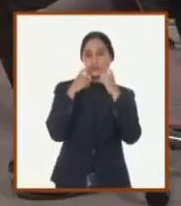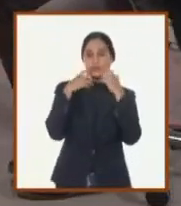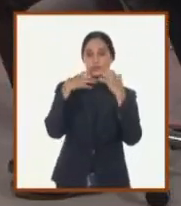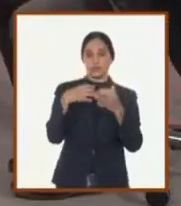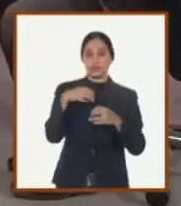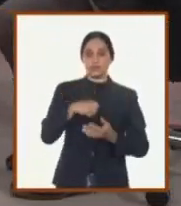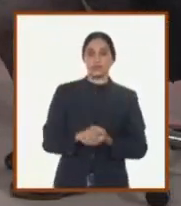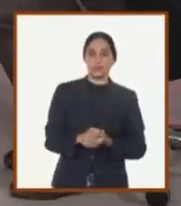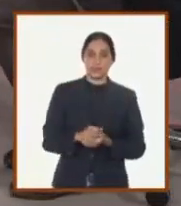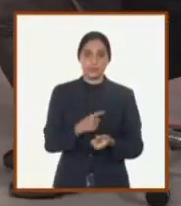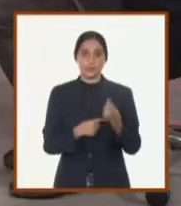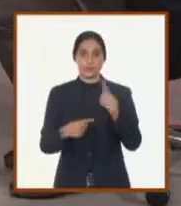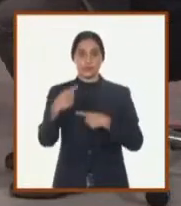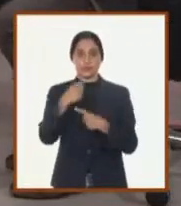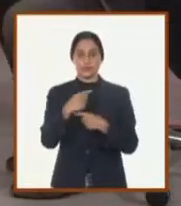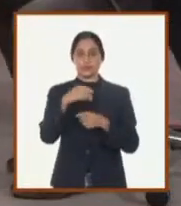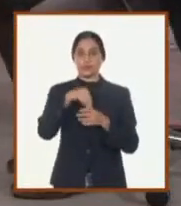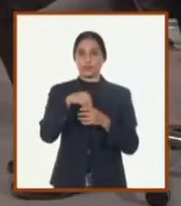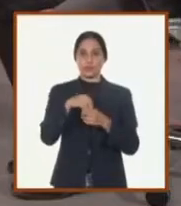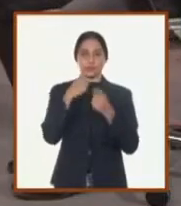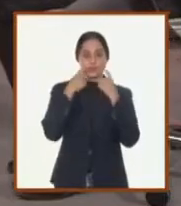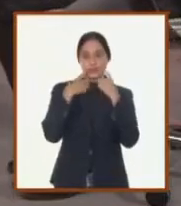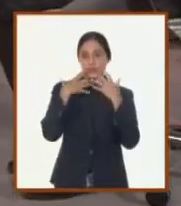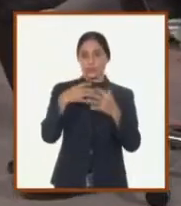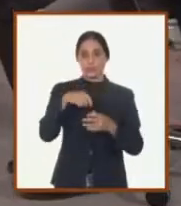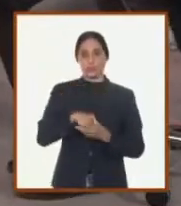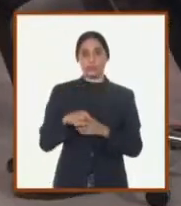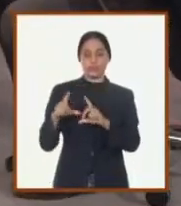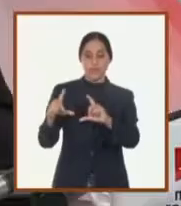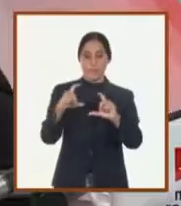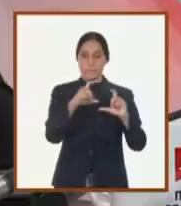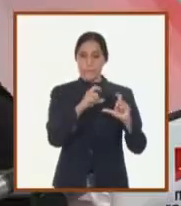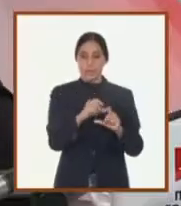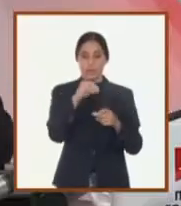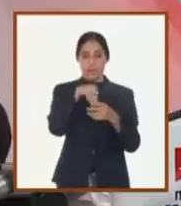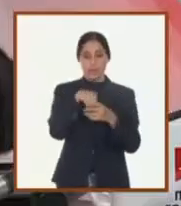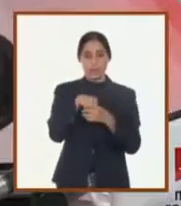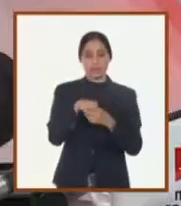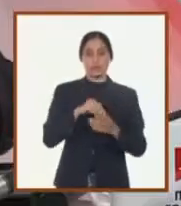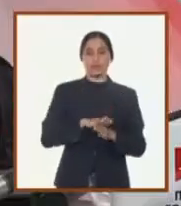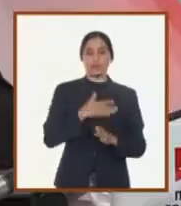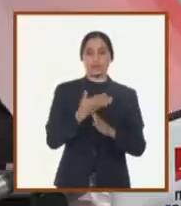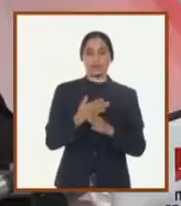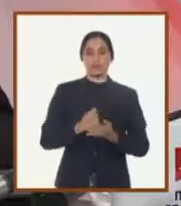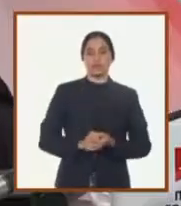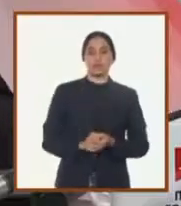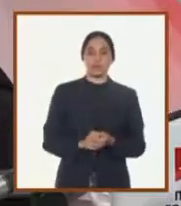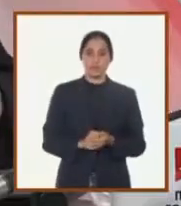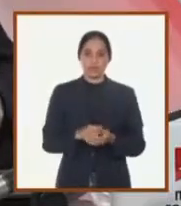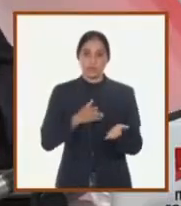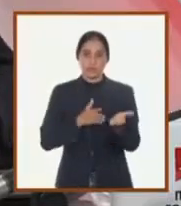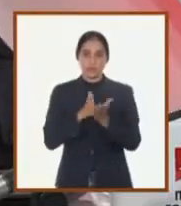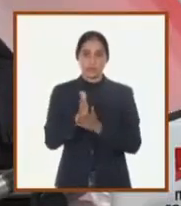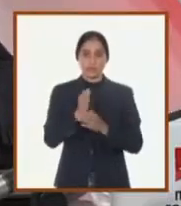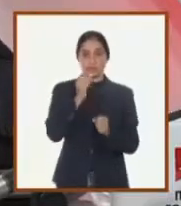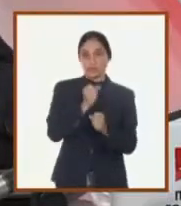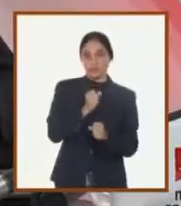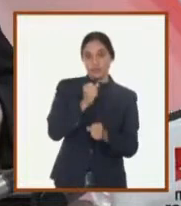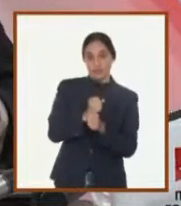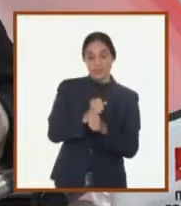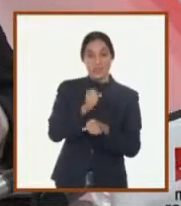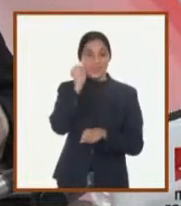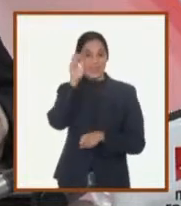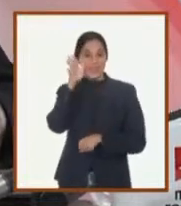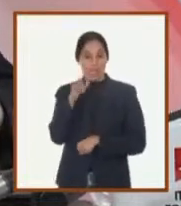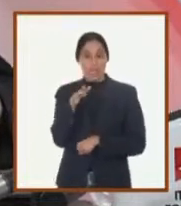seguro usted hablará pero también ve ahí la imagen entrañable de Dr José millar barrueco chomi continuador del trabajo de Celia y también una de la gente